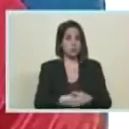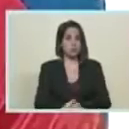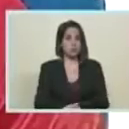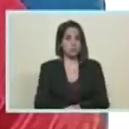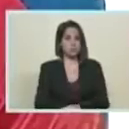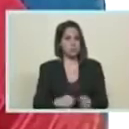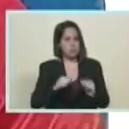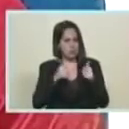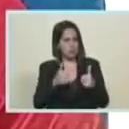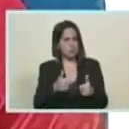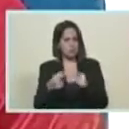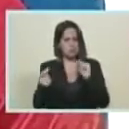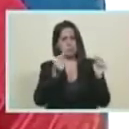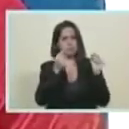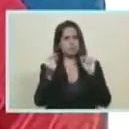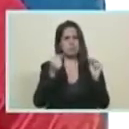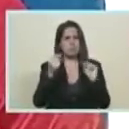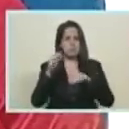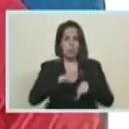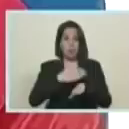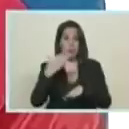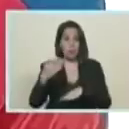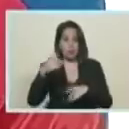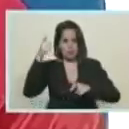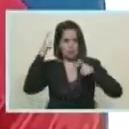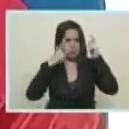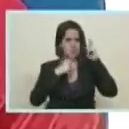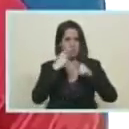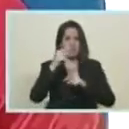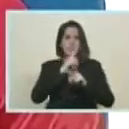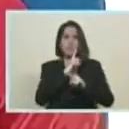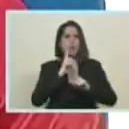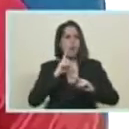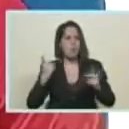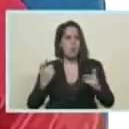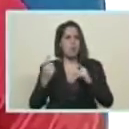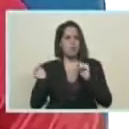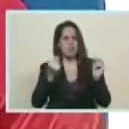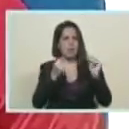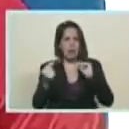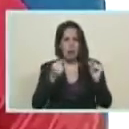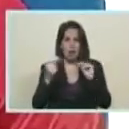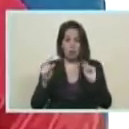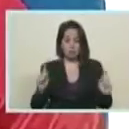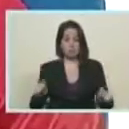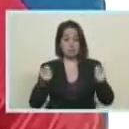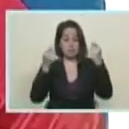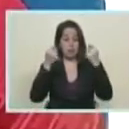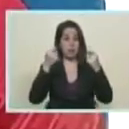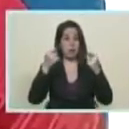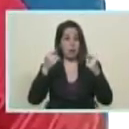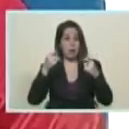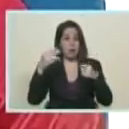Y comenzó a gestarse porque el comandante Chávez llamó al diálogo. Pero el comandante Chávez dijo, recuperamos PDVSA. Como